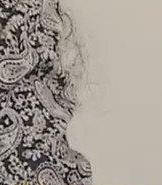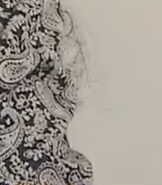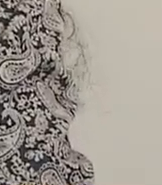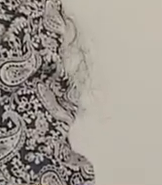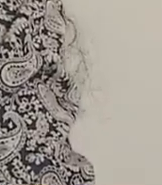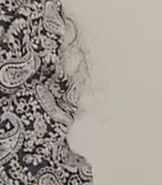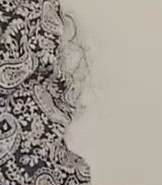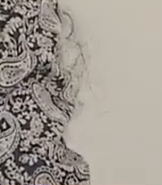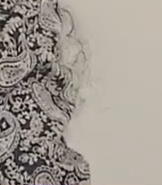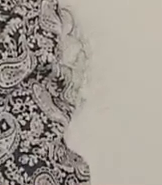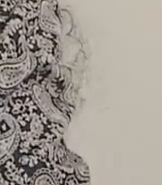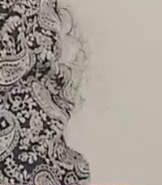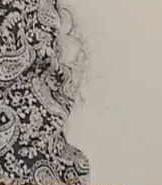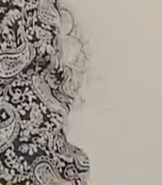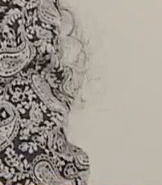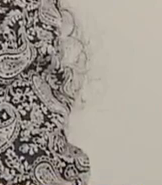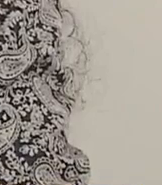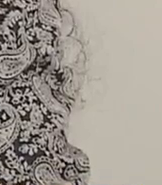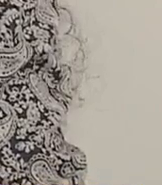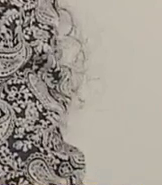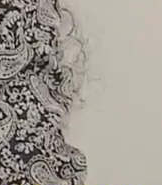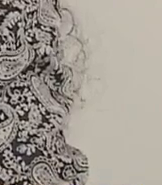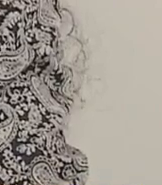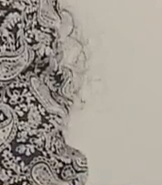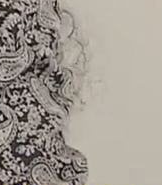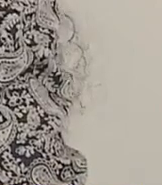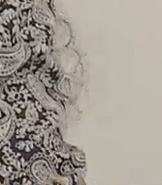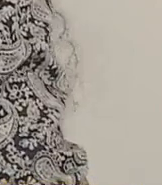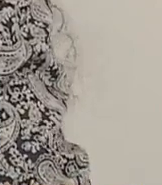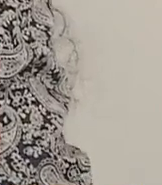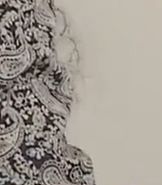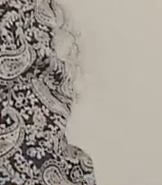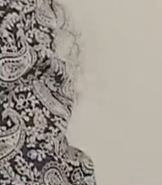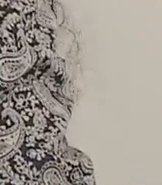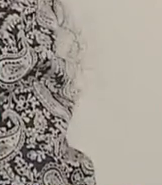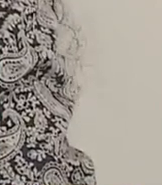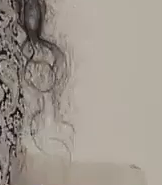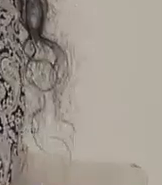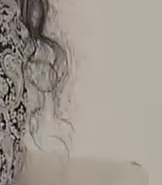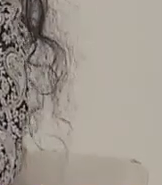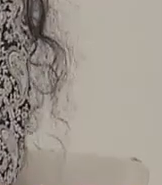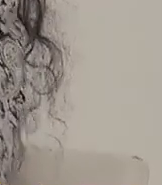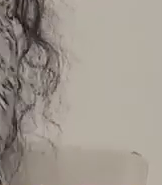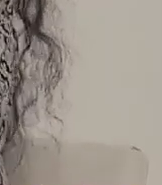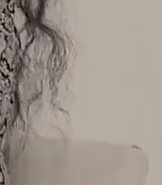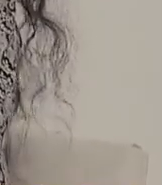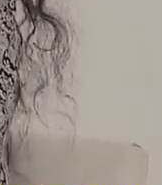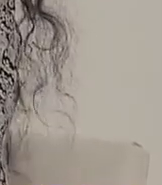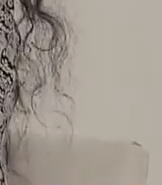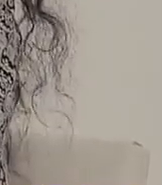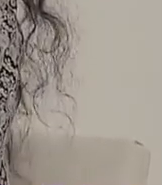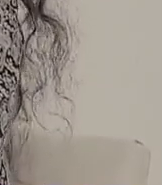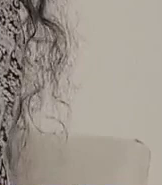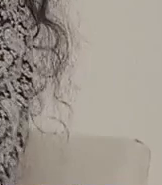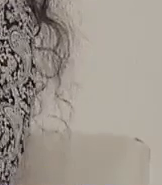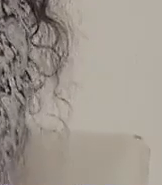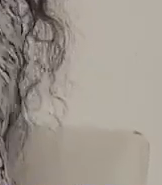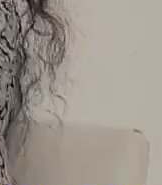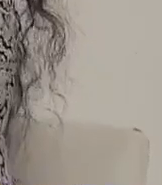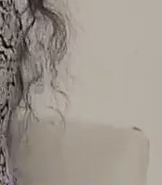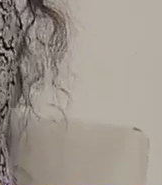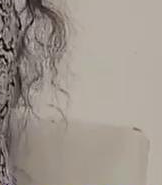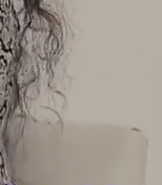ámbito doméstico de cuidado, de crianza, y los varones van a manejar el sostenimiento económico del